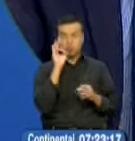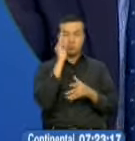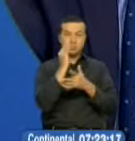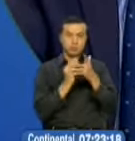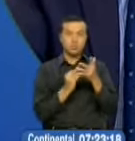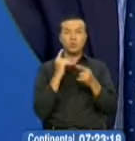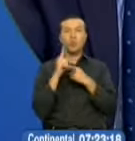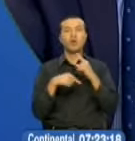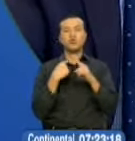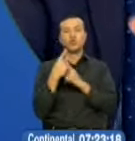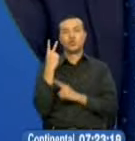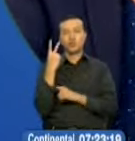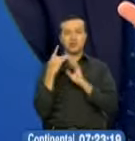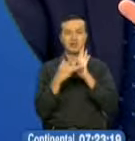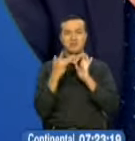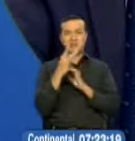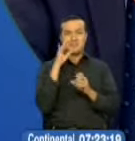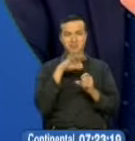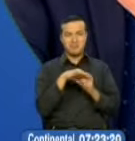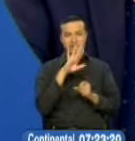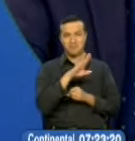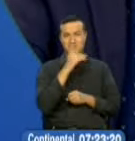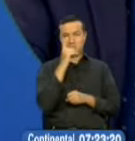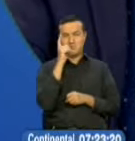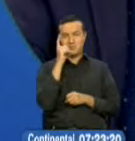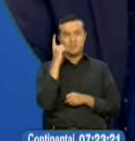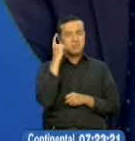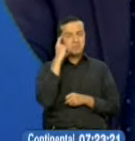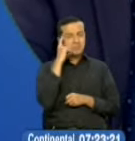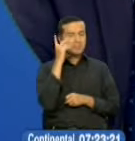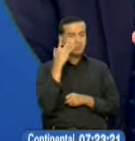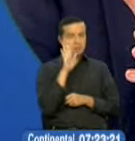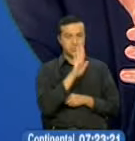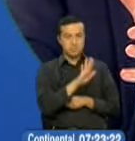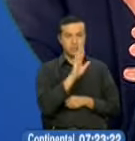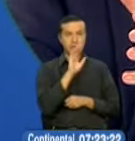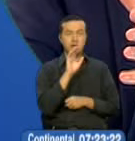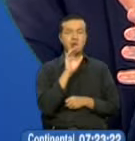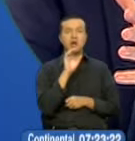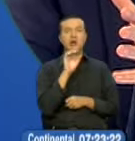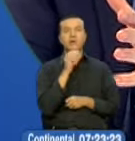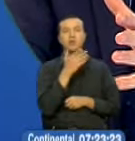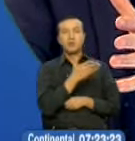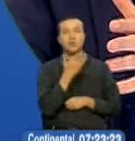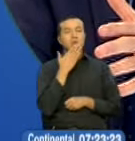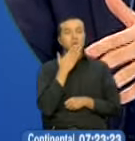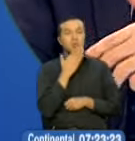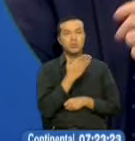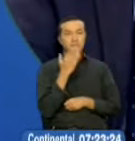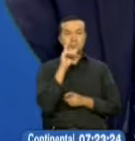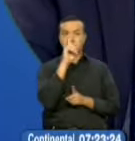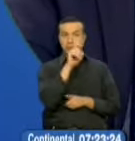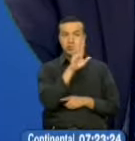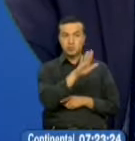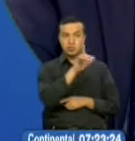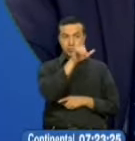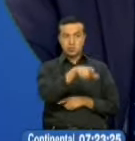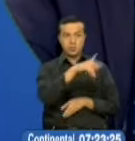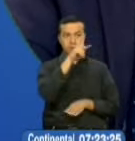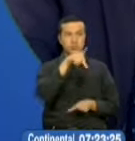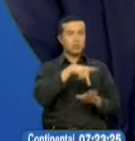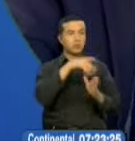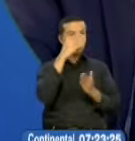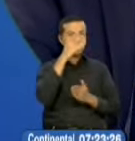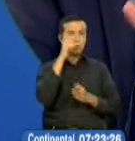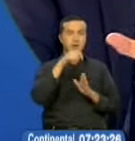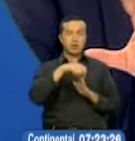el día 2 de abril. En ese sentido, a criterio ya de Andrés Ortiz, no solo le pregunto al analista político, sino también